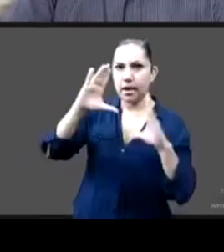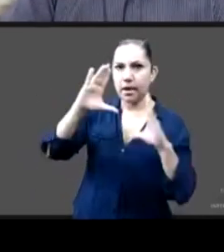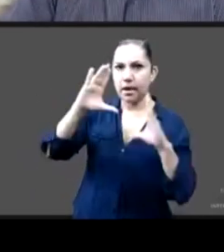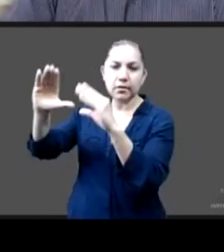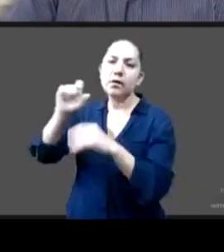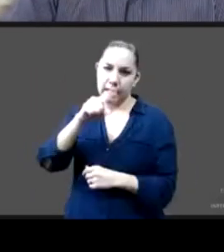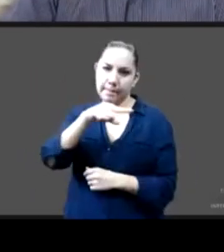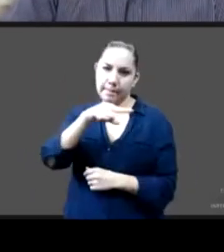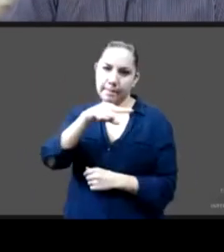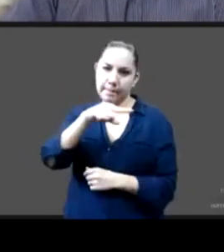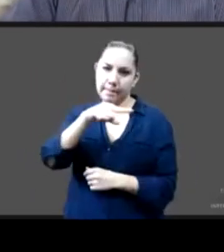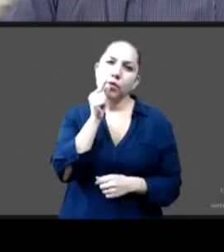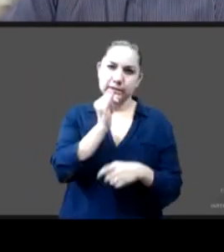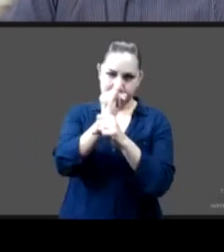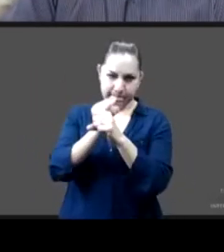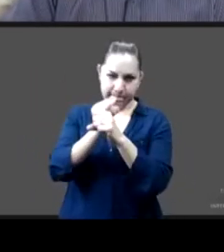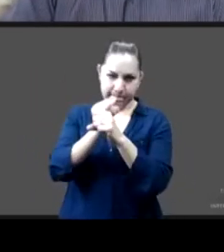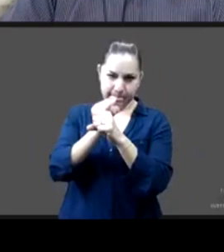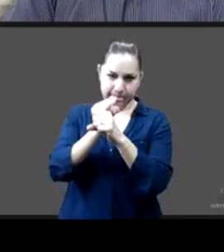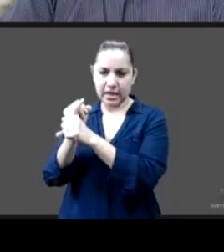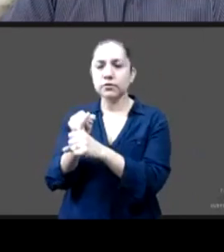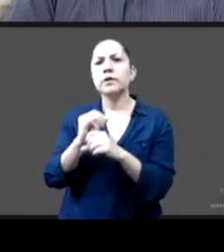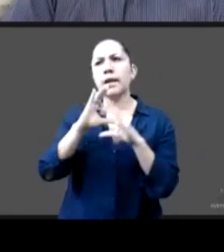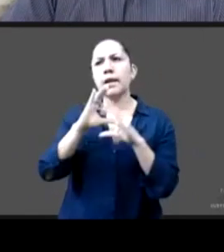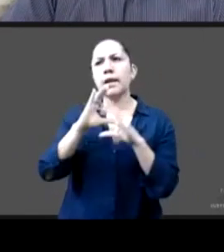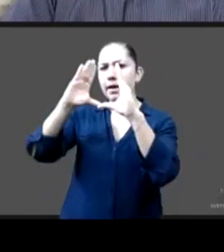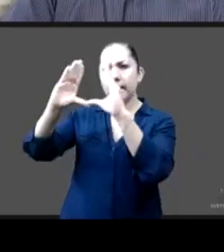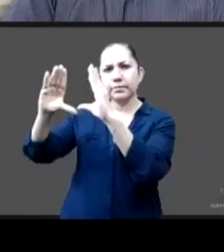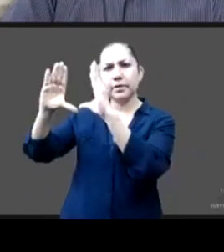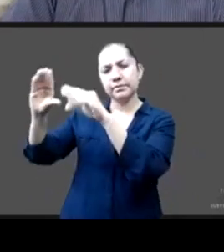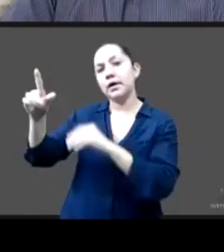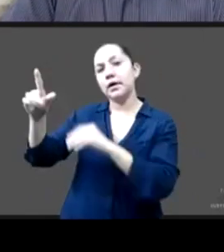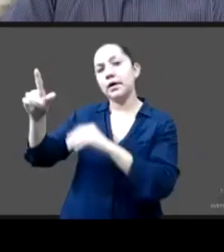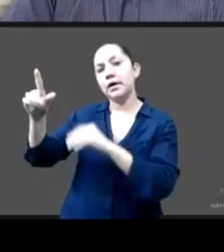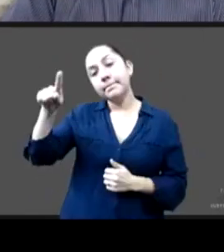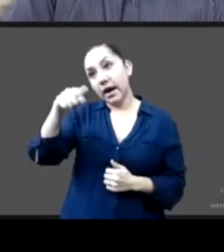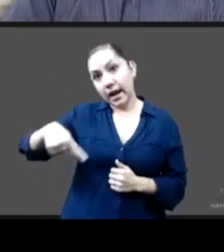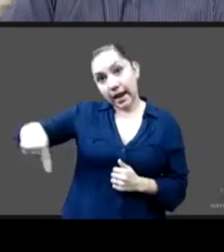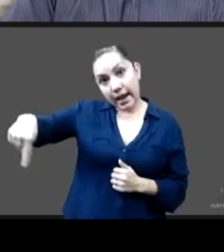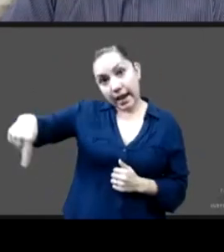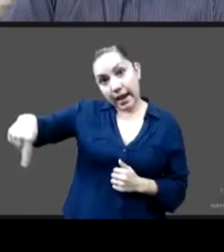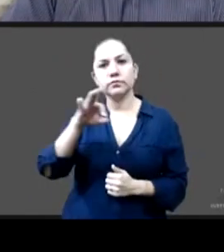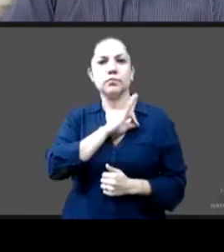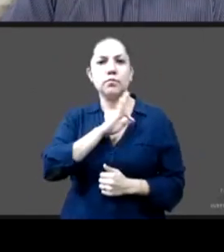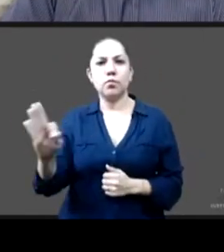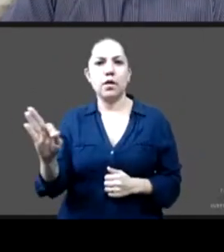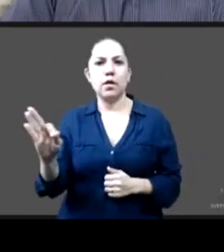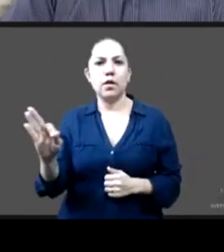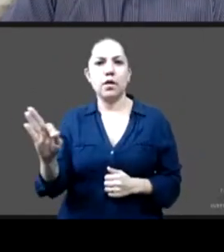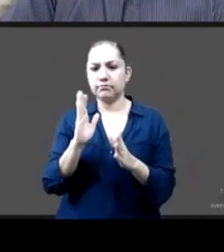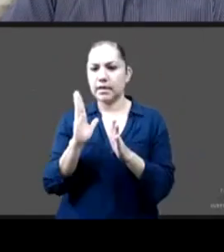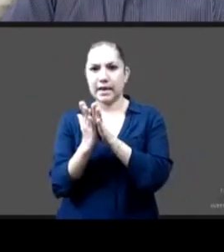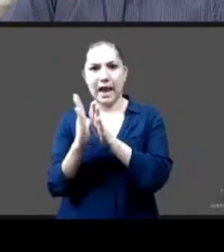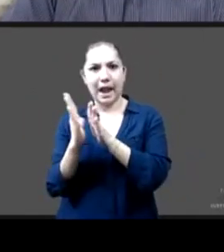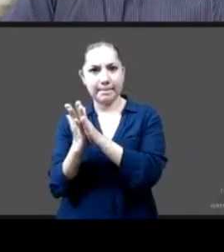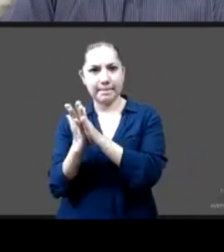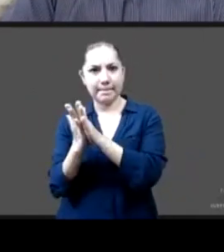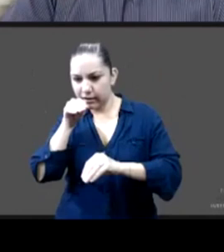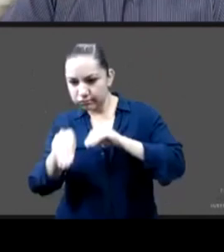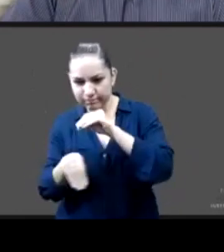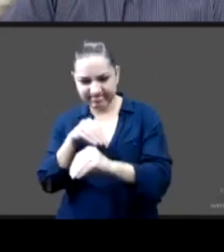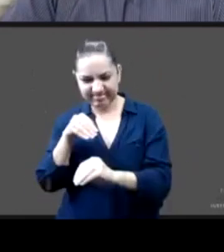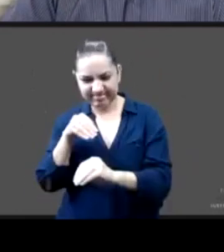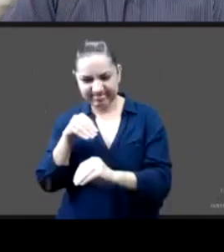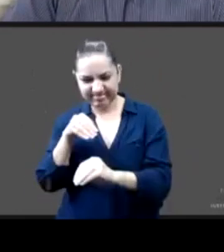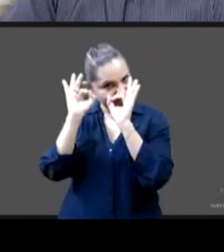peritos, para poder dotar a esas carpetas de mucha fortaleza. Entonces,